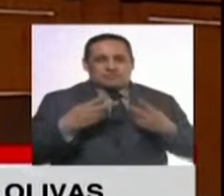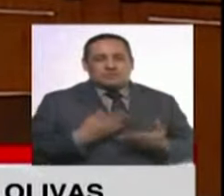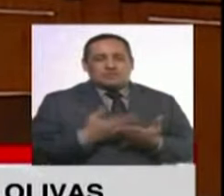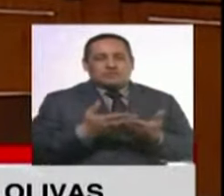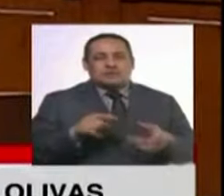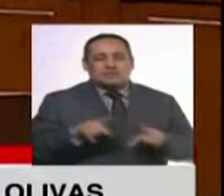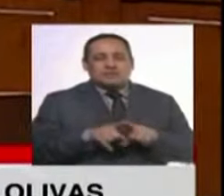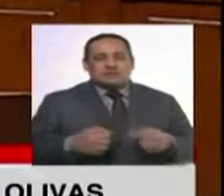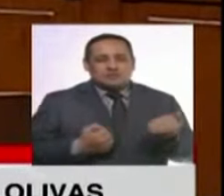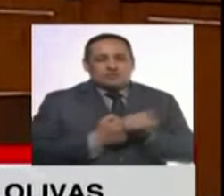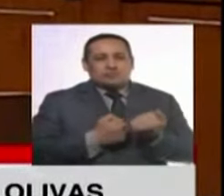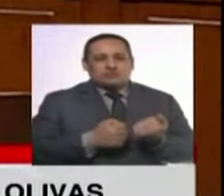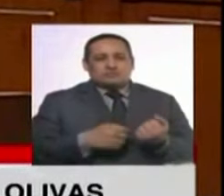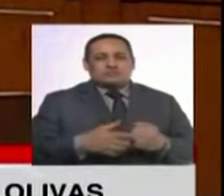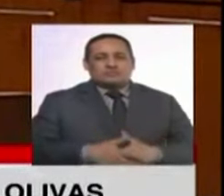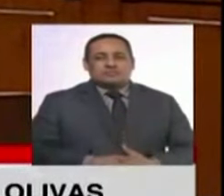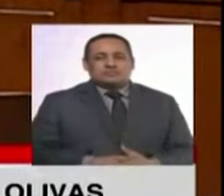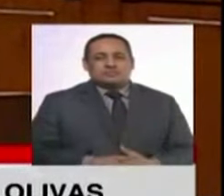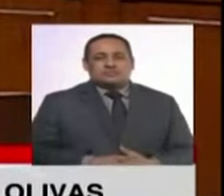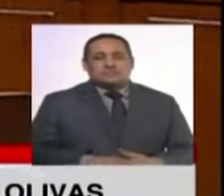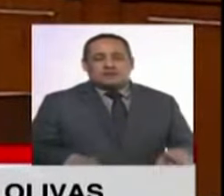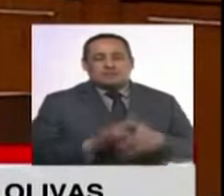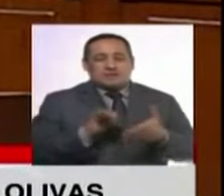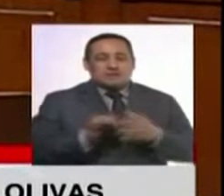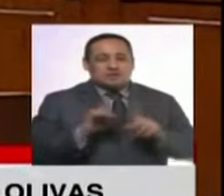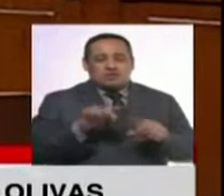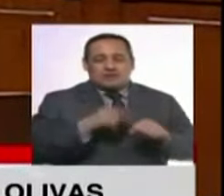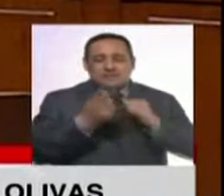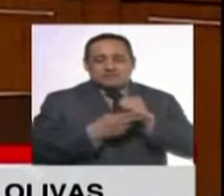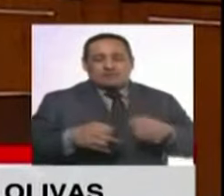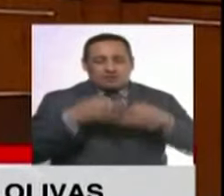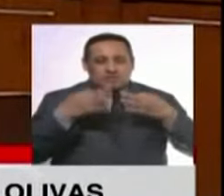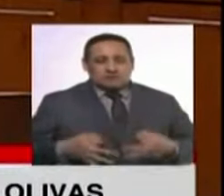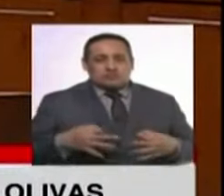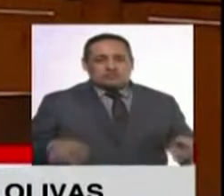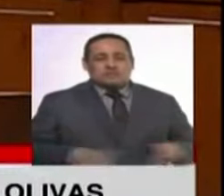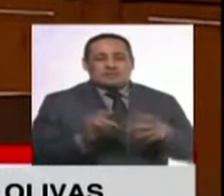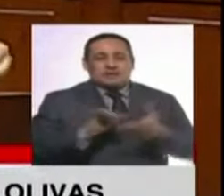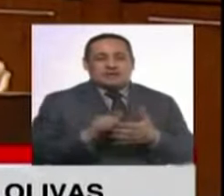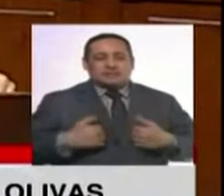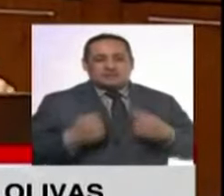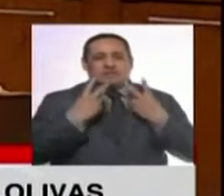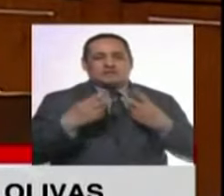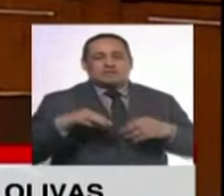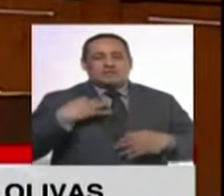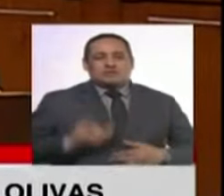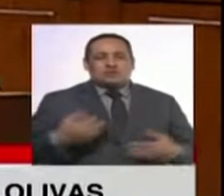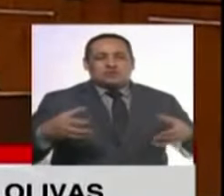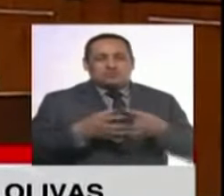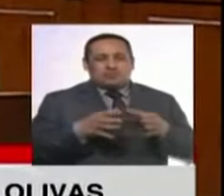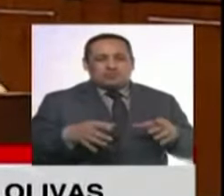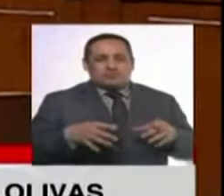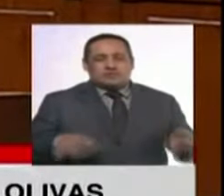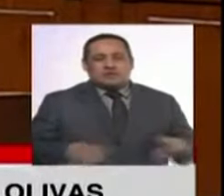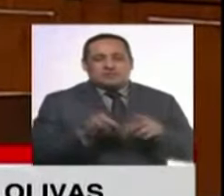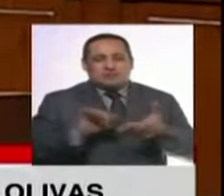de habilidad ni tampoco garantizan la formación para su para los señores policías